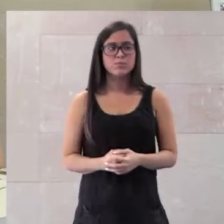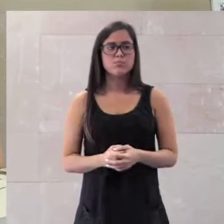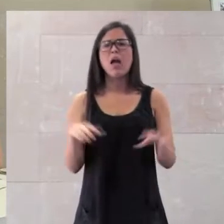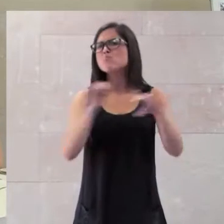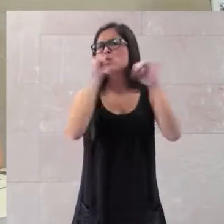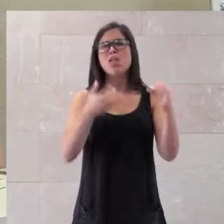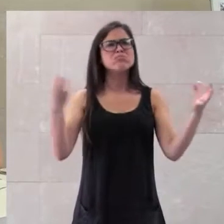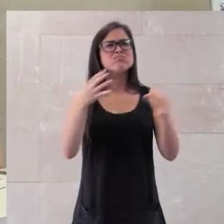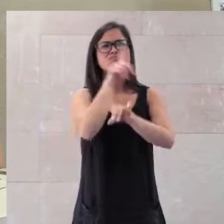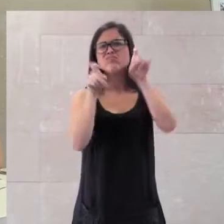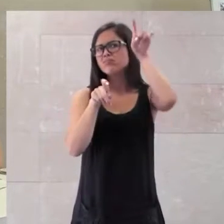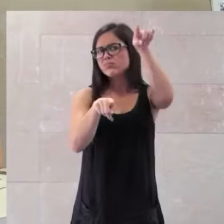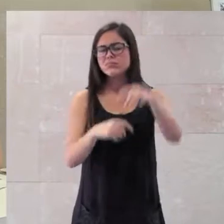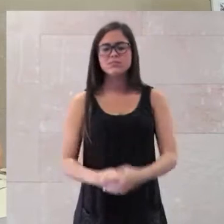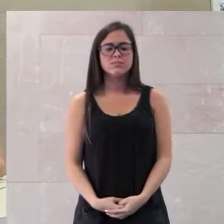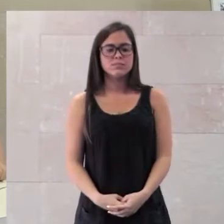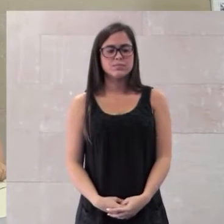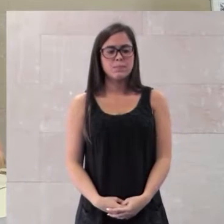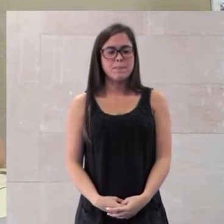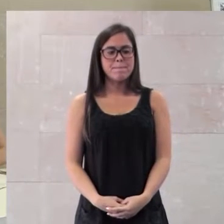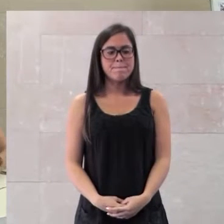es el empoderamiento?